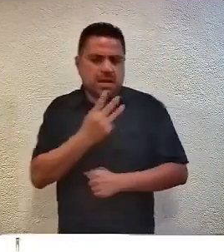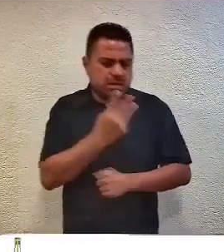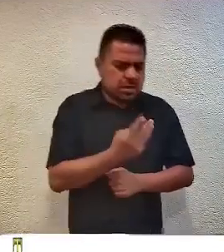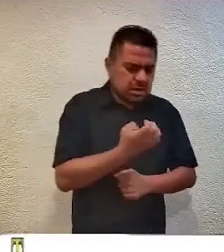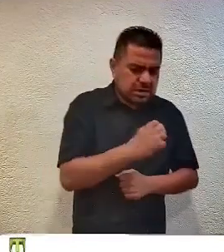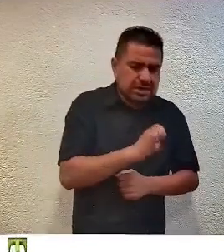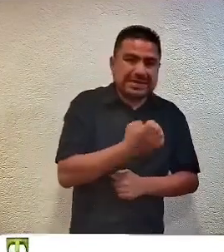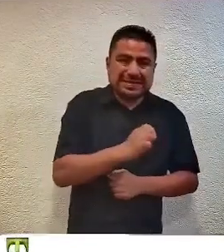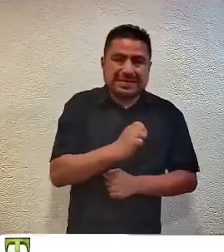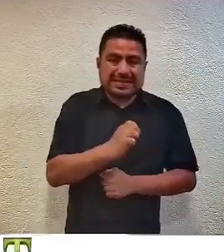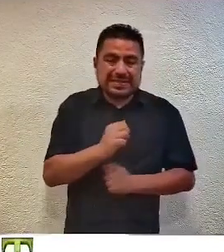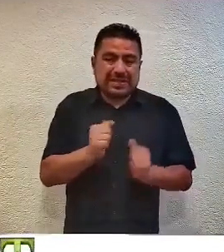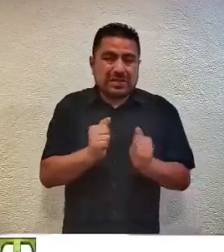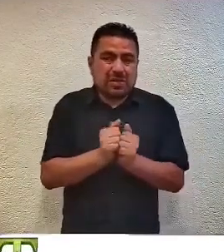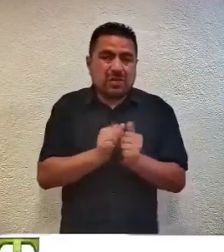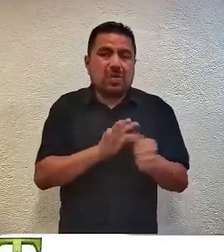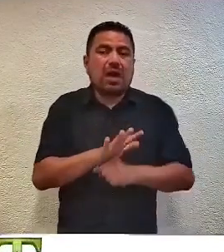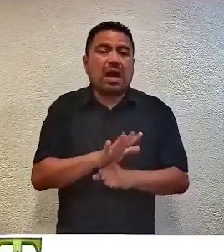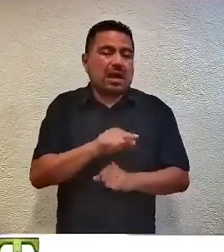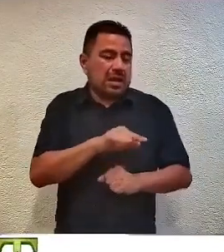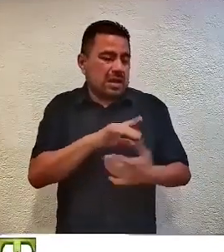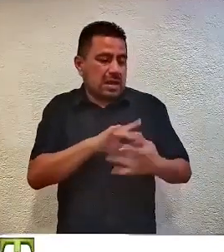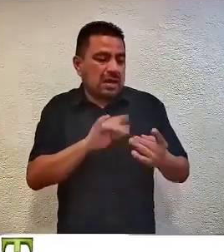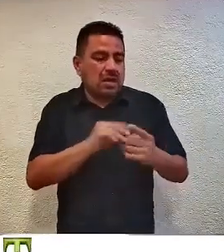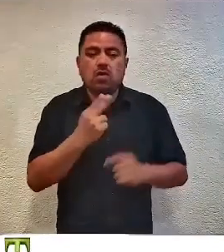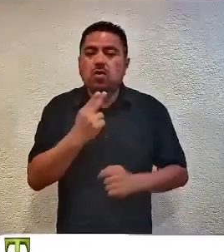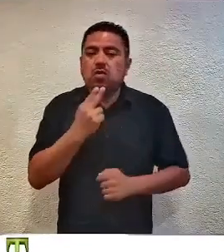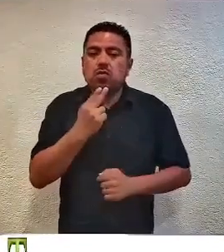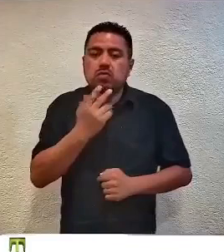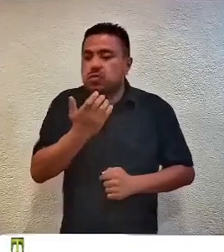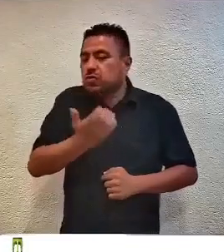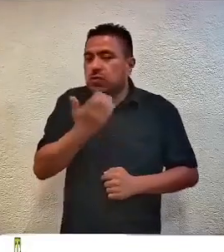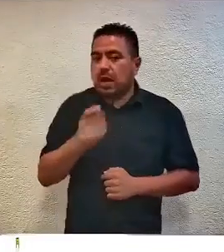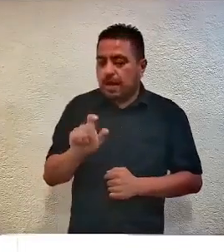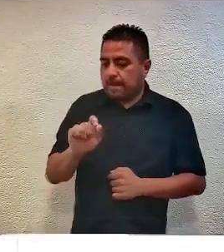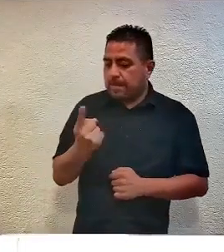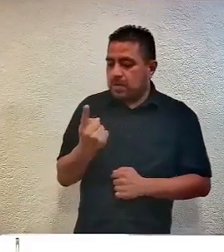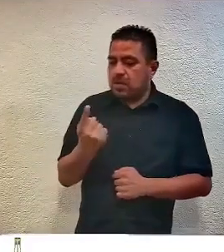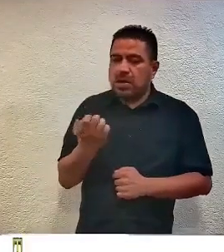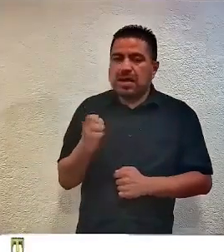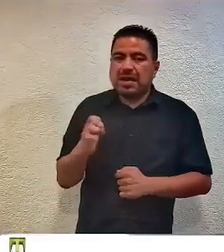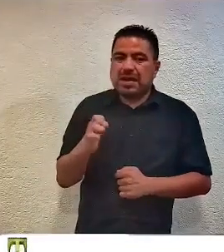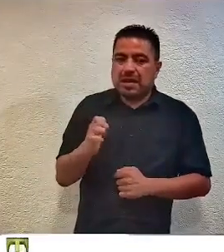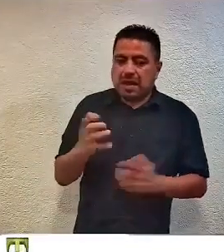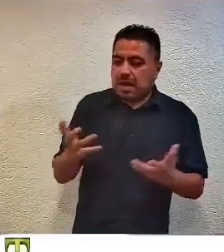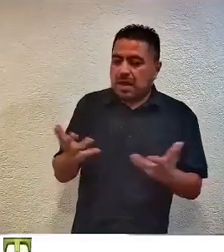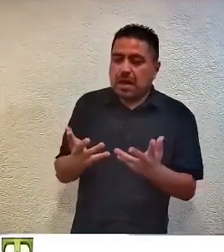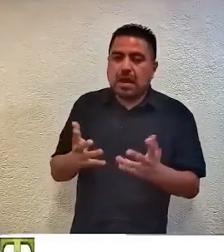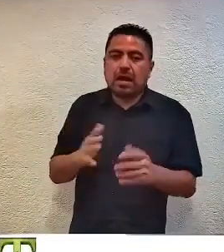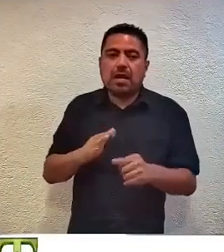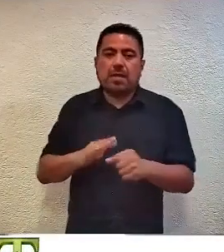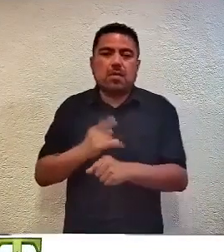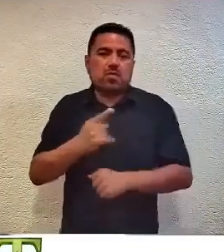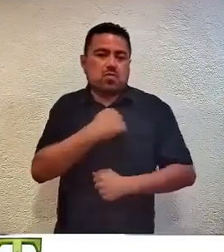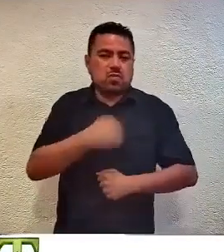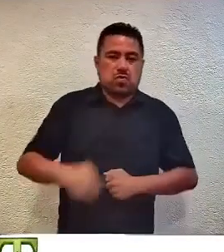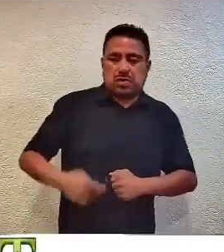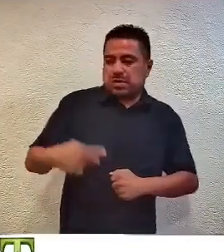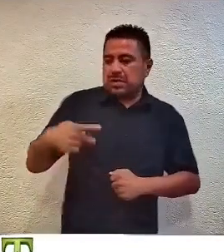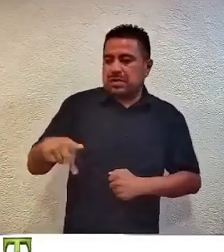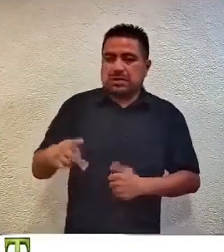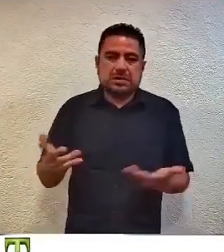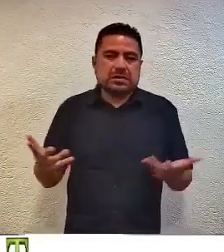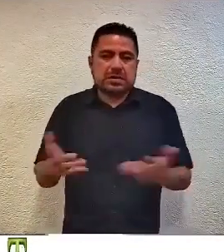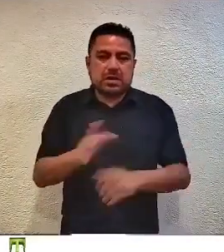bajo se decía usos y costumbres, 21 de enero la desarrollada por la autoridad municipal